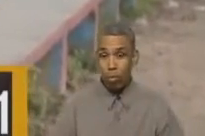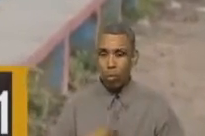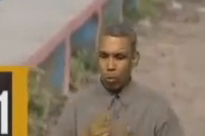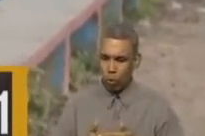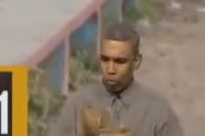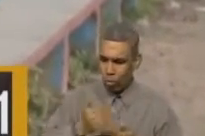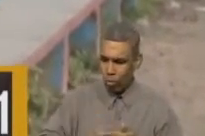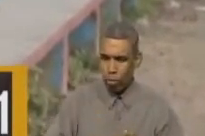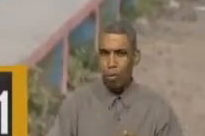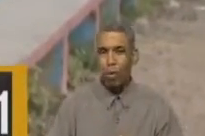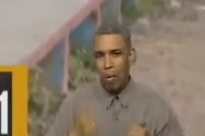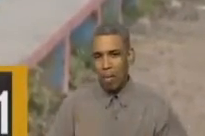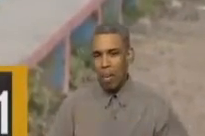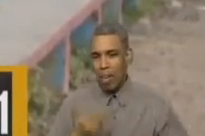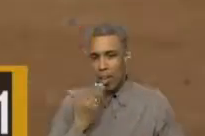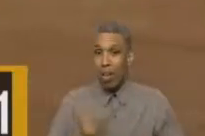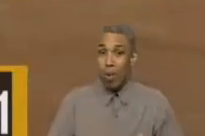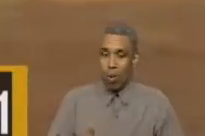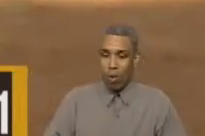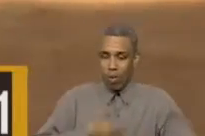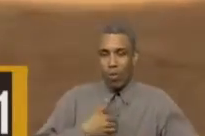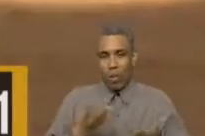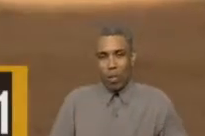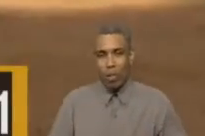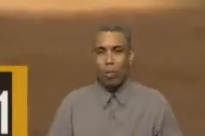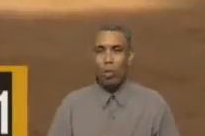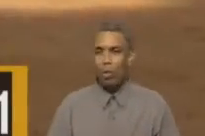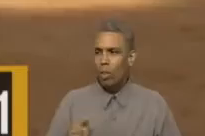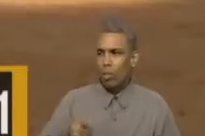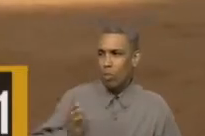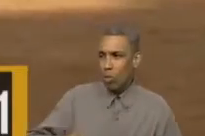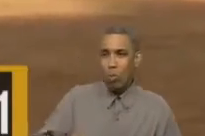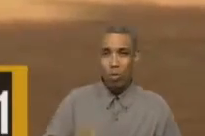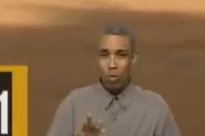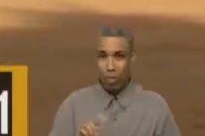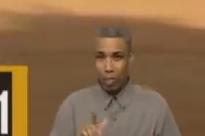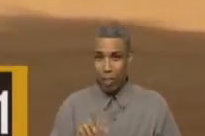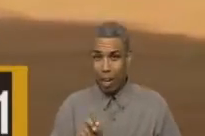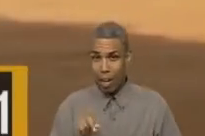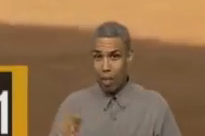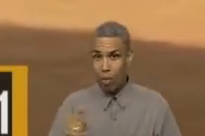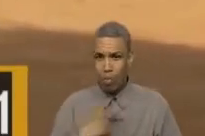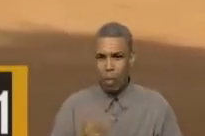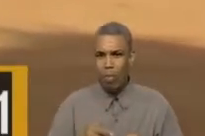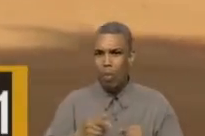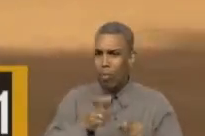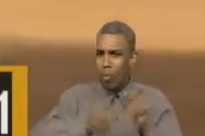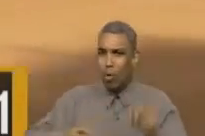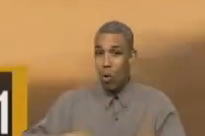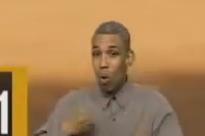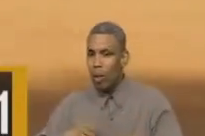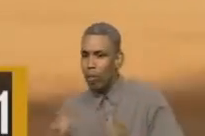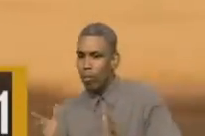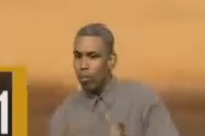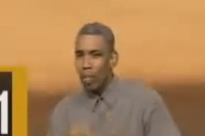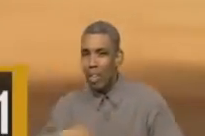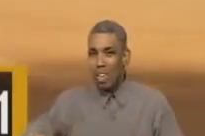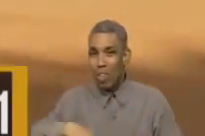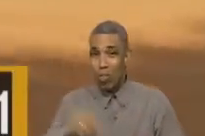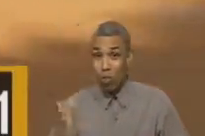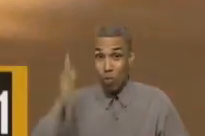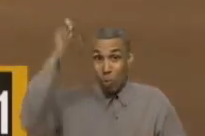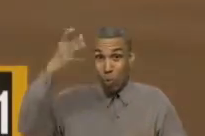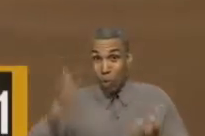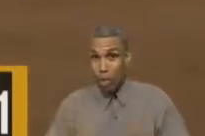lograr sacar este campeonato adelante. Talentos Fútbol Club, una escuela de formación para los futbolistas que buscan una oportunidad con